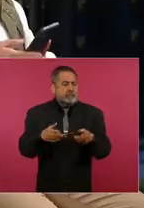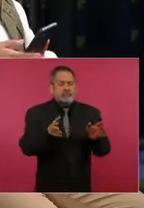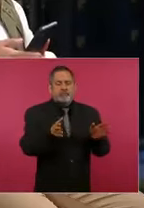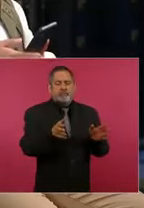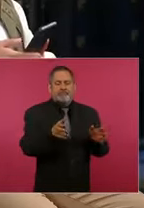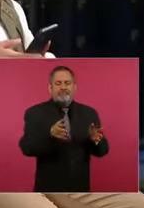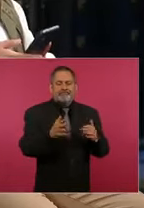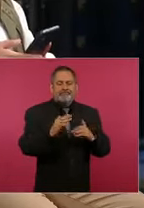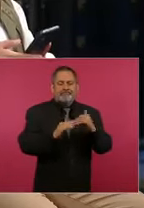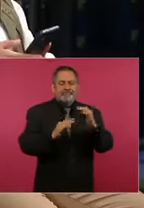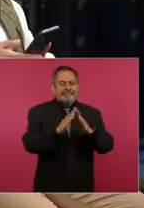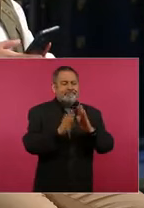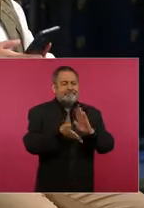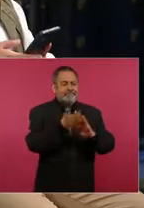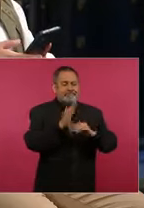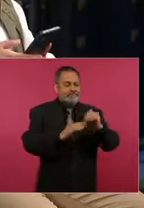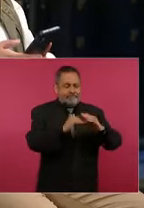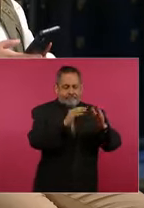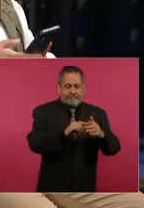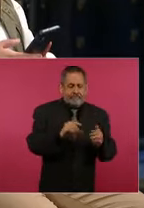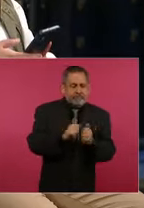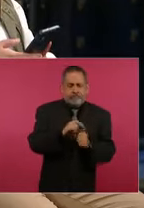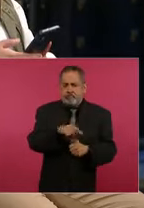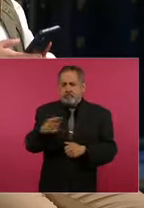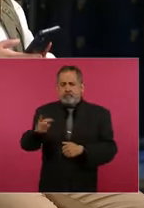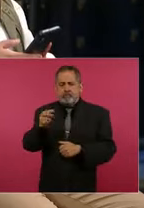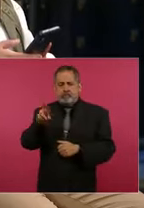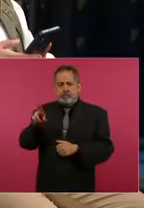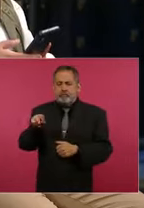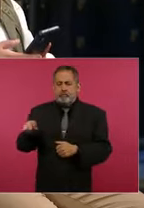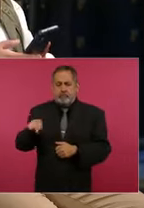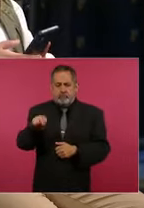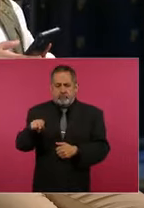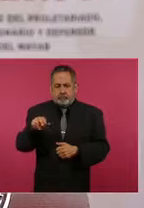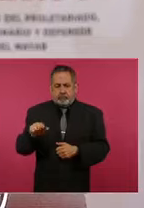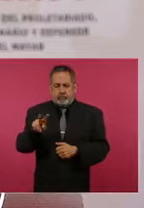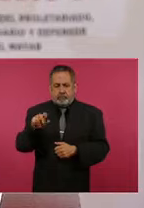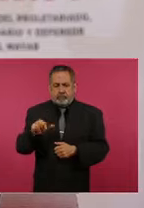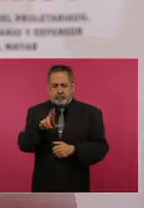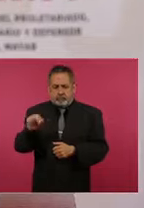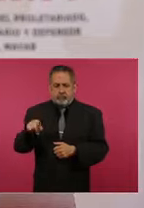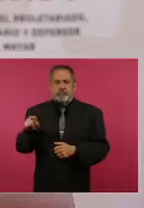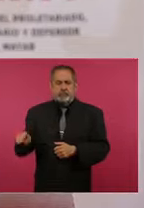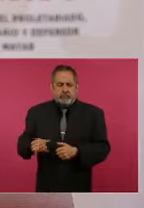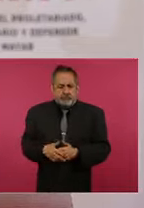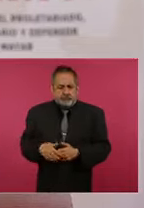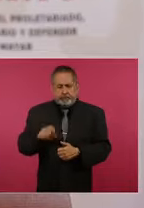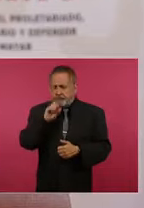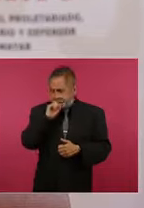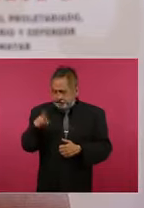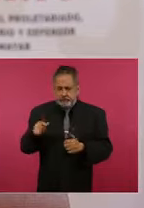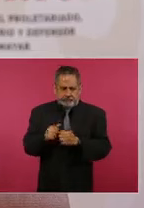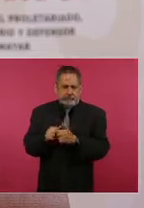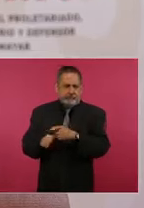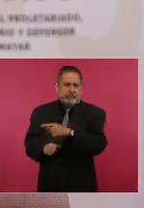fraccionamiento con el doctor Navarro y también con